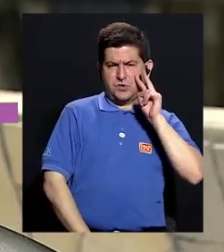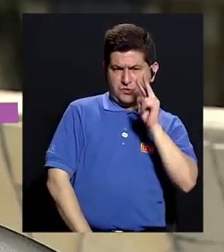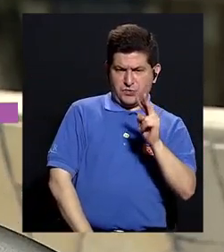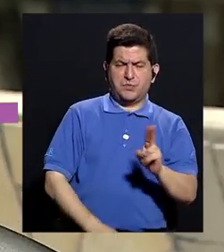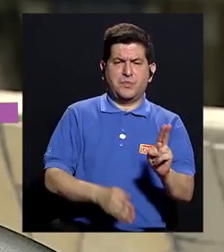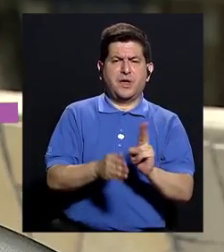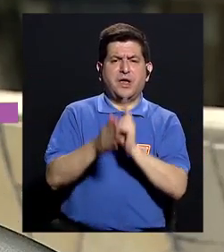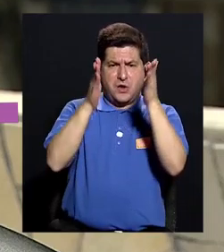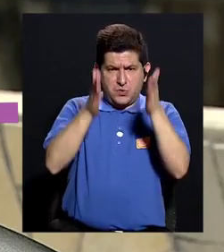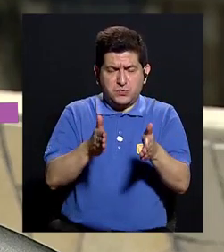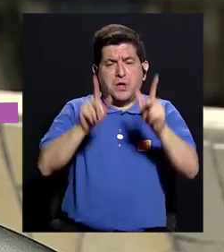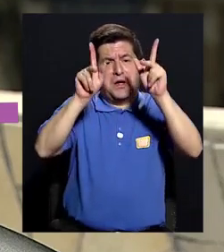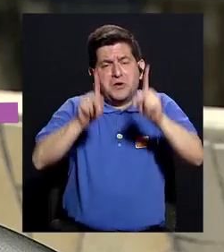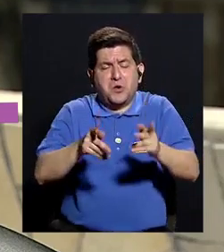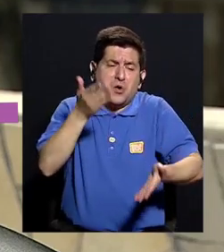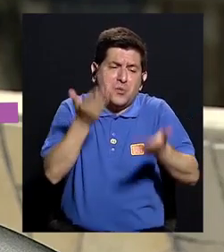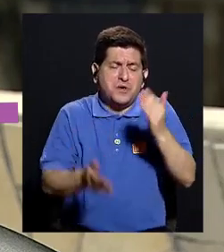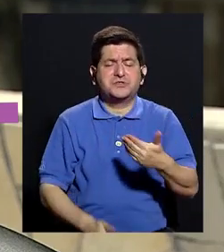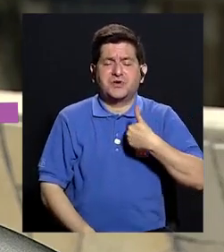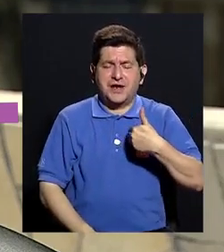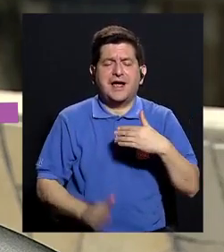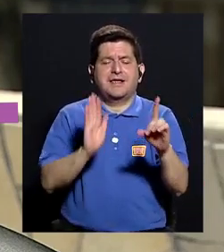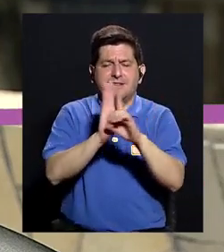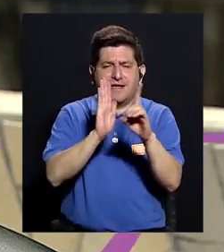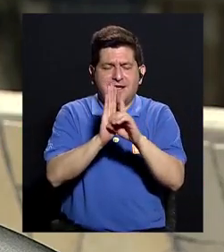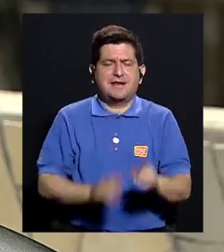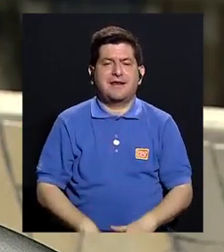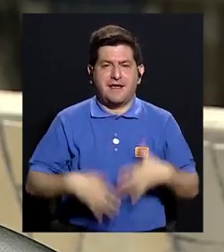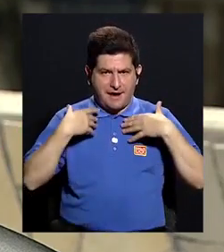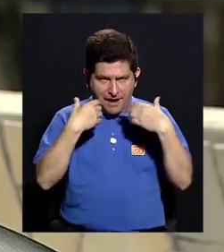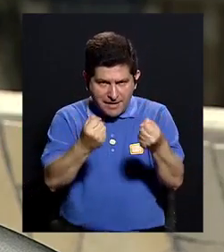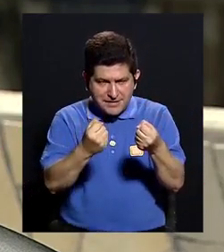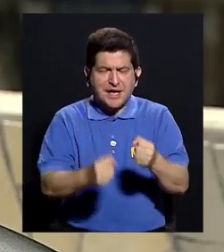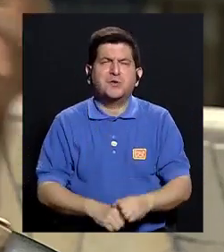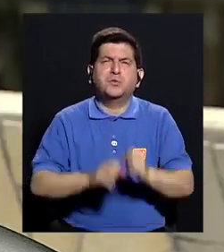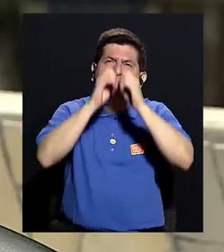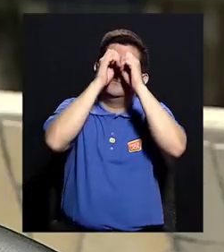como usuario o sujeto o sujeta de derechos en salud,